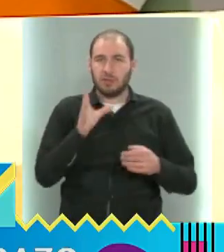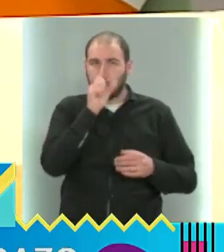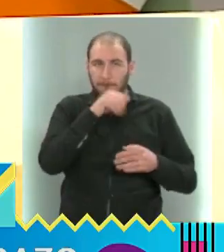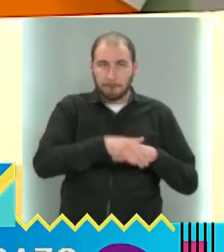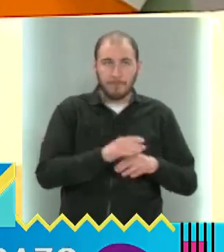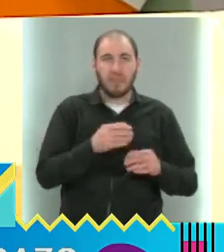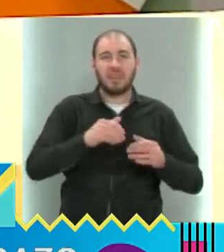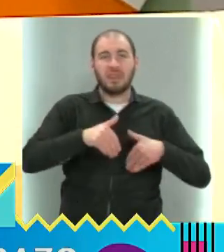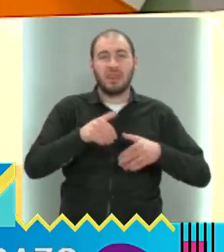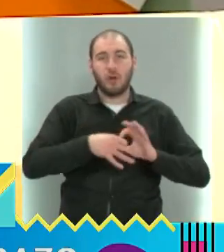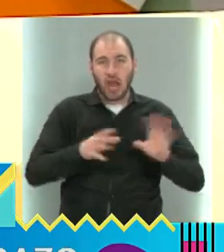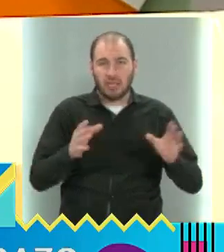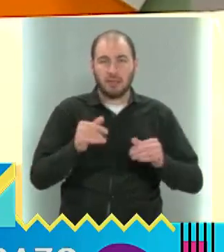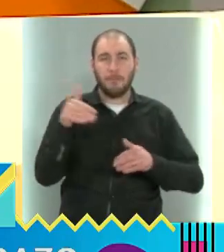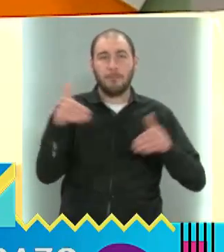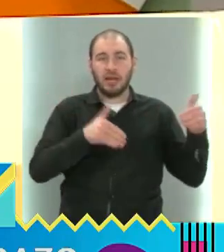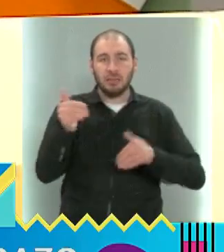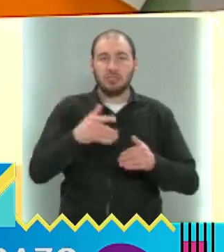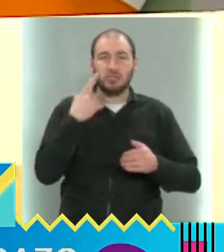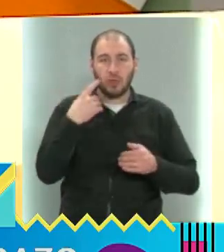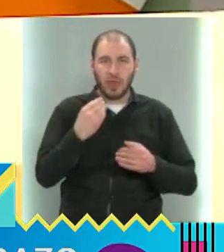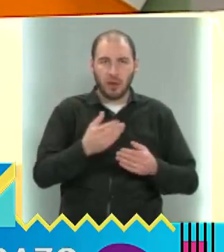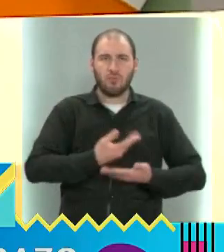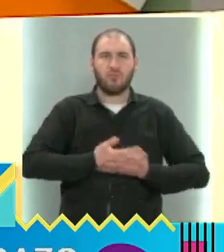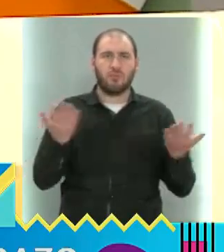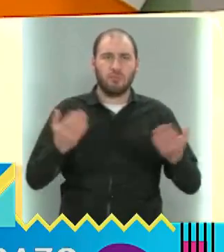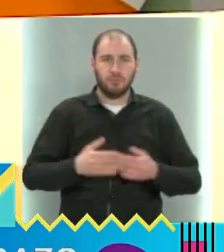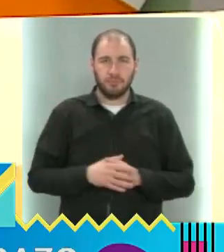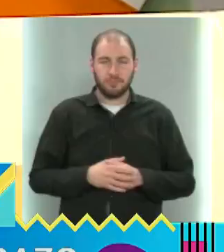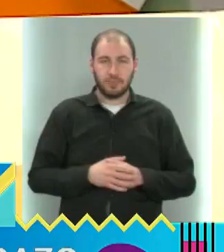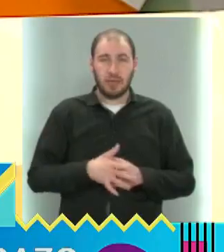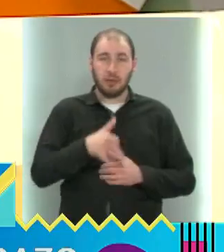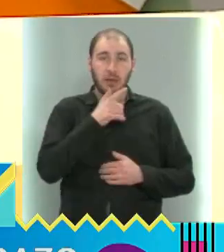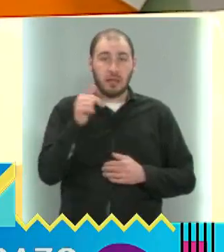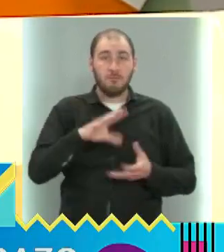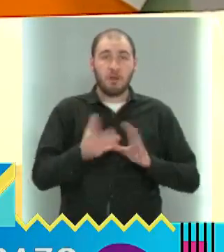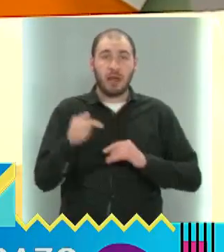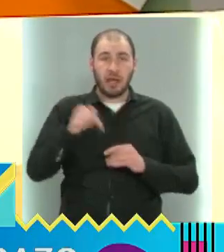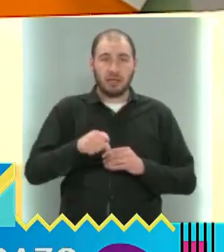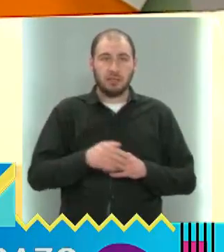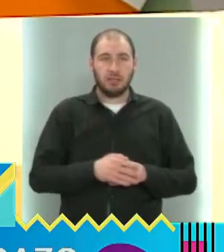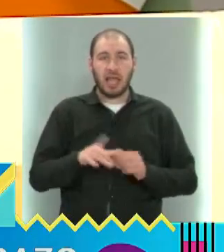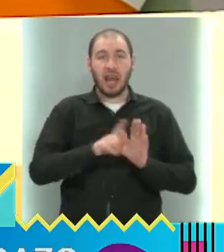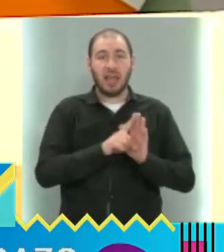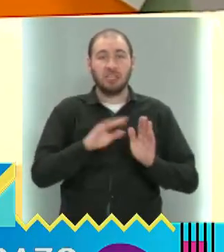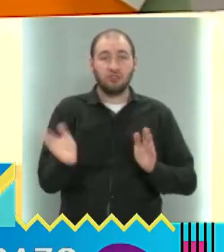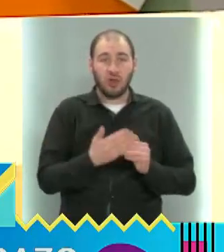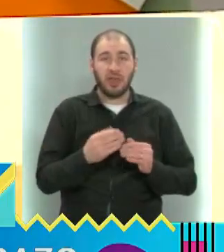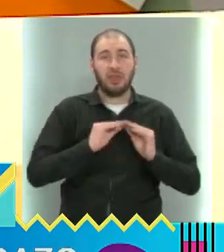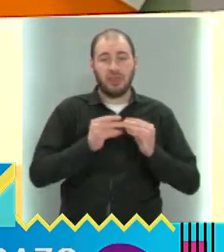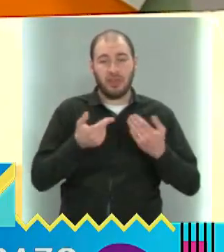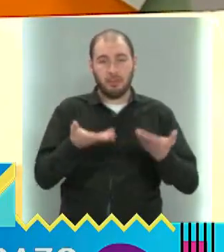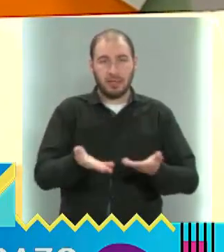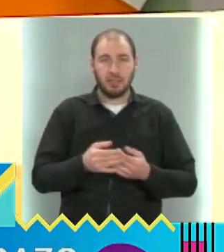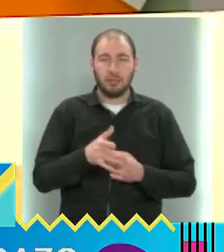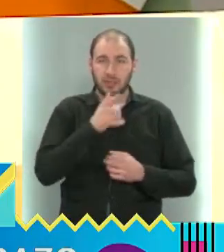tapar, democrático, con una participación ciudadana multitudinaria. Creo que así deberían ser todas las leyes que se pongan en debate. Me